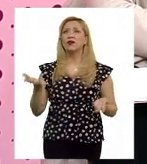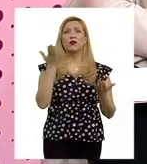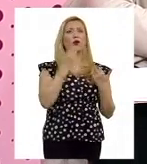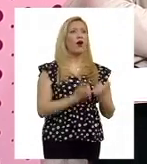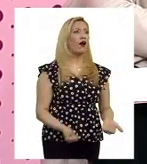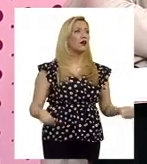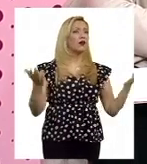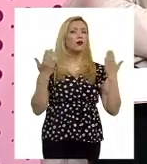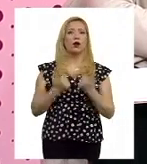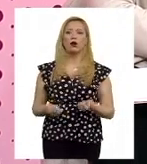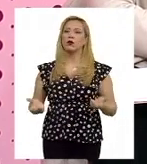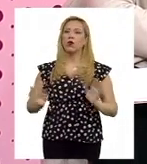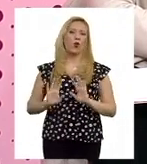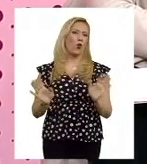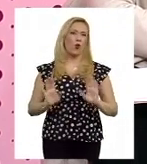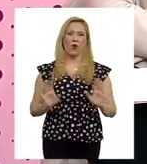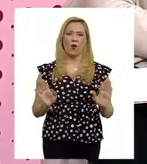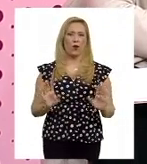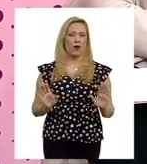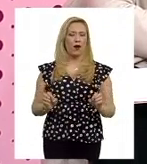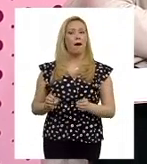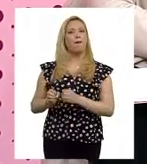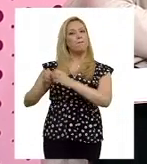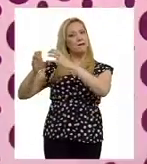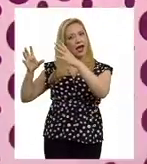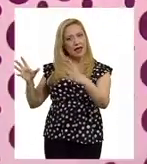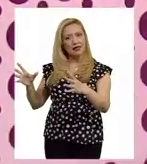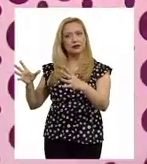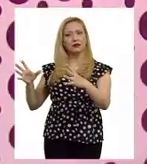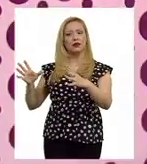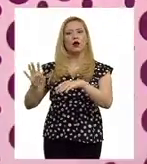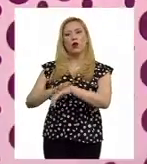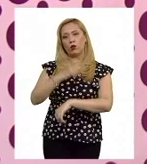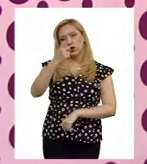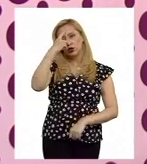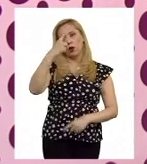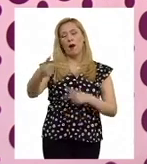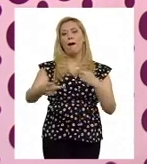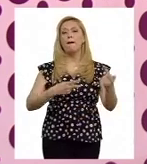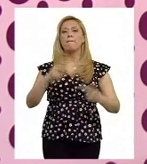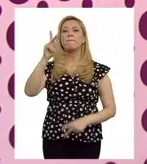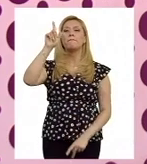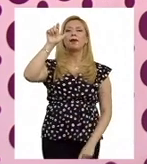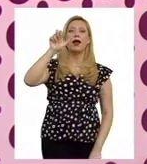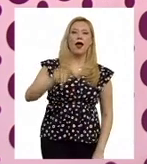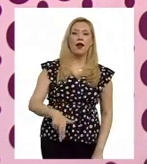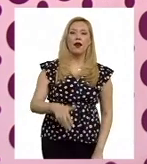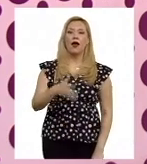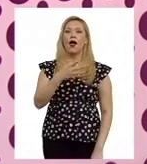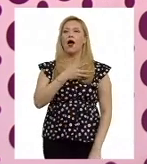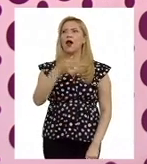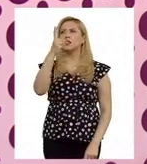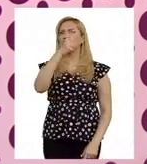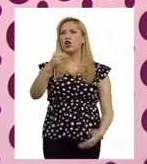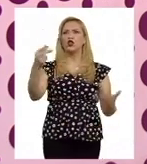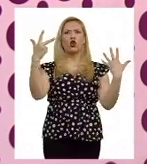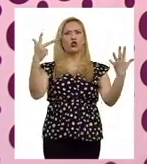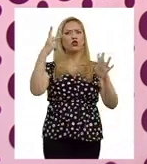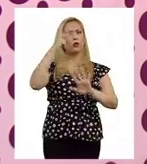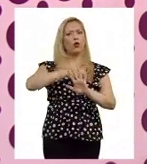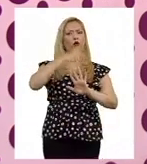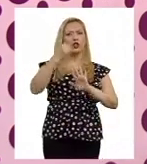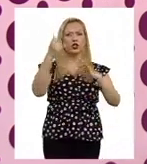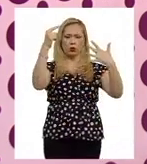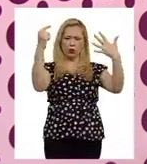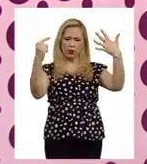origen. De esa forma, entonces, se ha constituido este plan que tiene 108 proyectos, que el monto